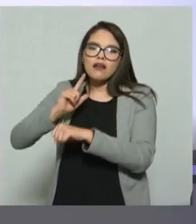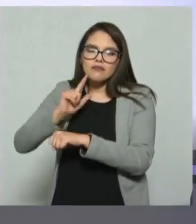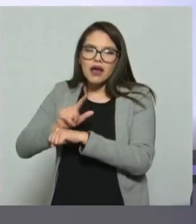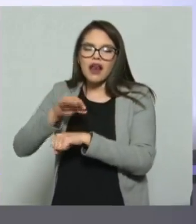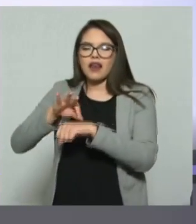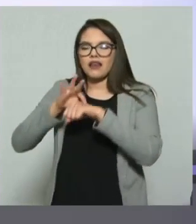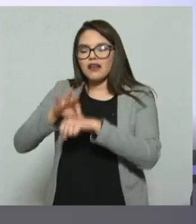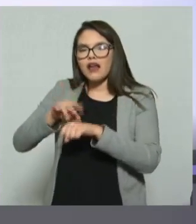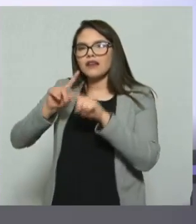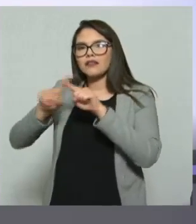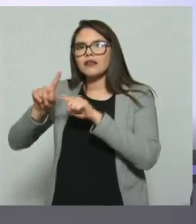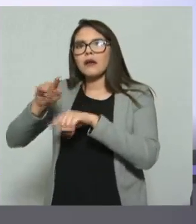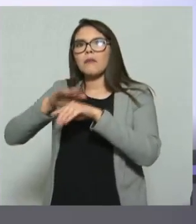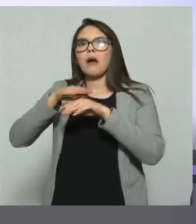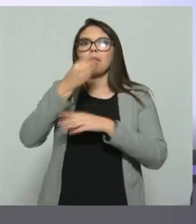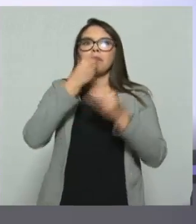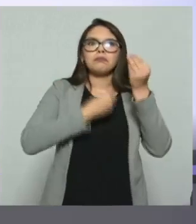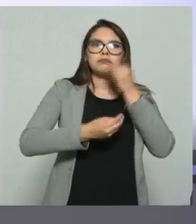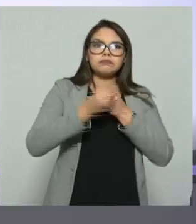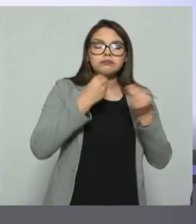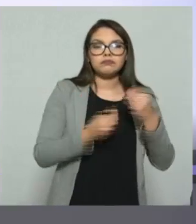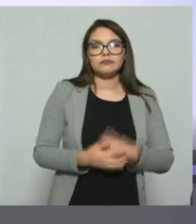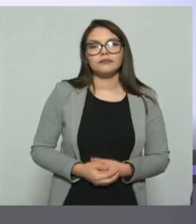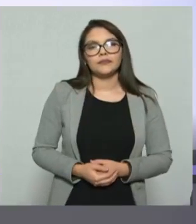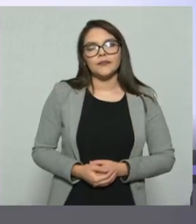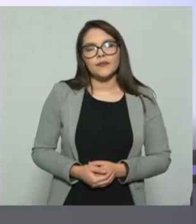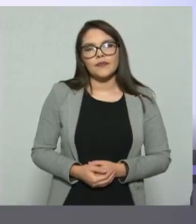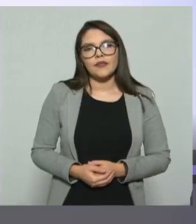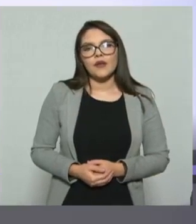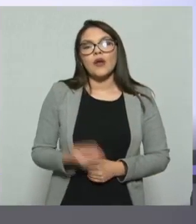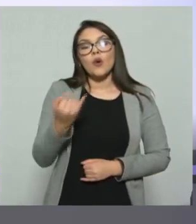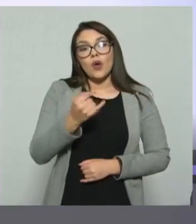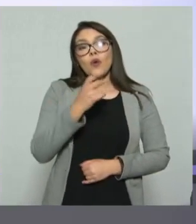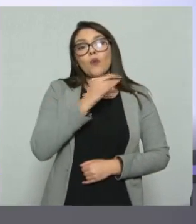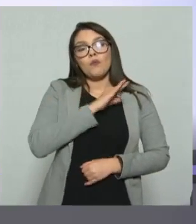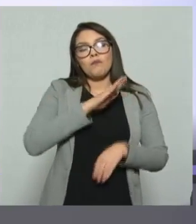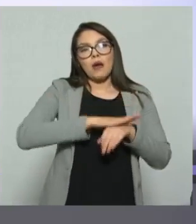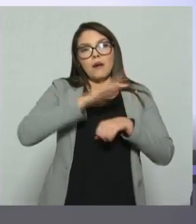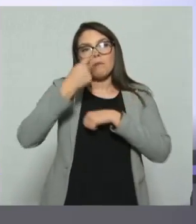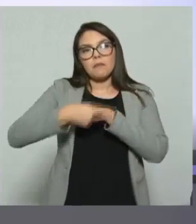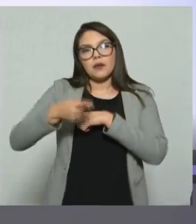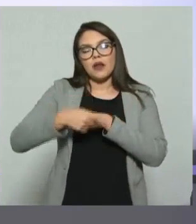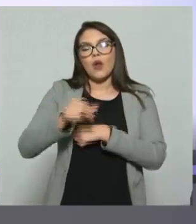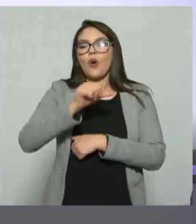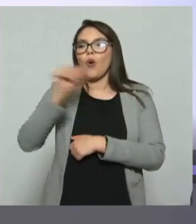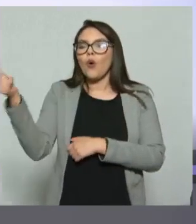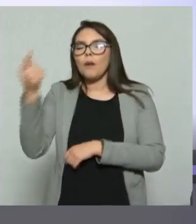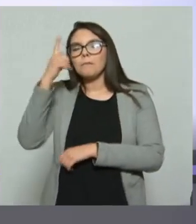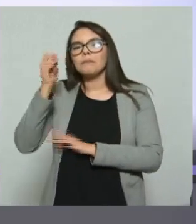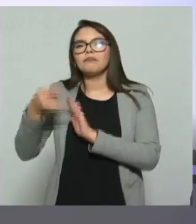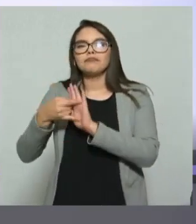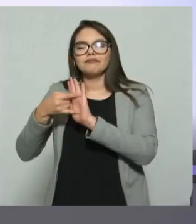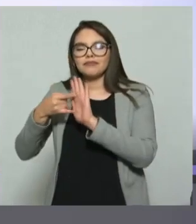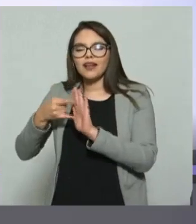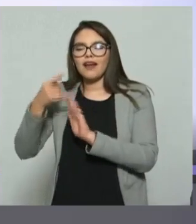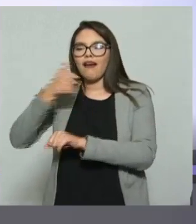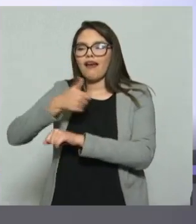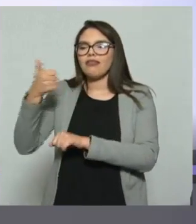el riesgo. En cuanto a la norma del etiquetado, pues entra, digamos, en productos procesados, pero como estos